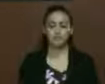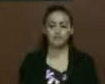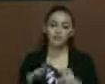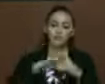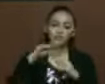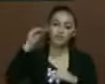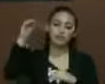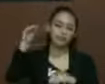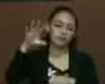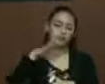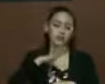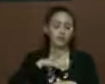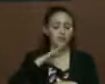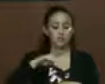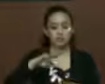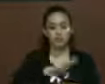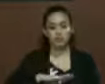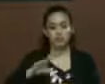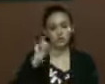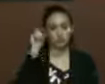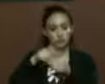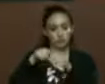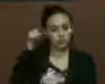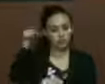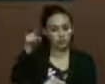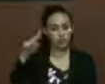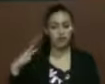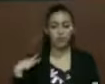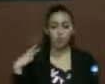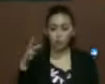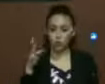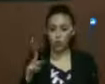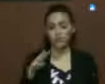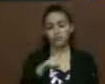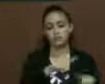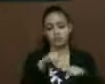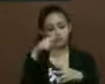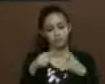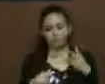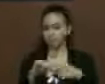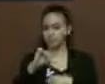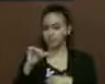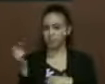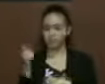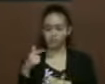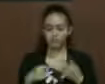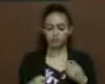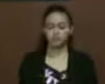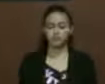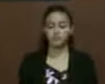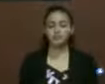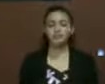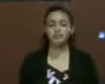migrantes hay, sobre todo michoacanos, Washington, entre otros estados que había yo mencionado.